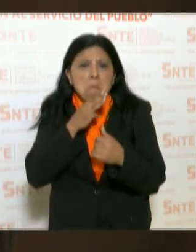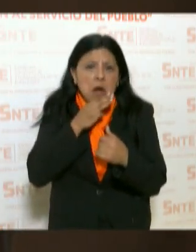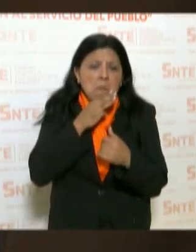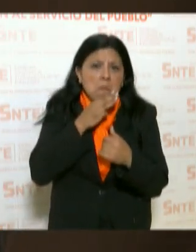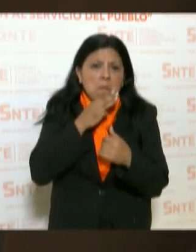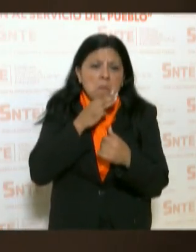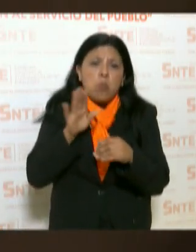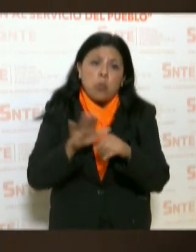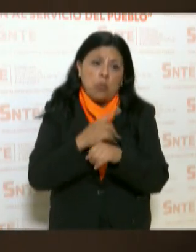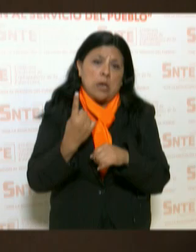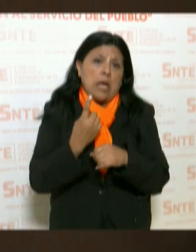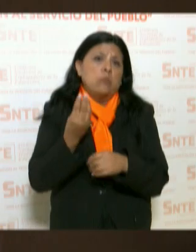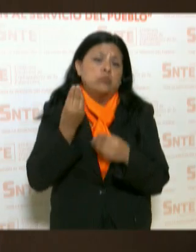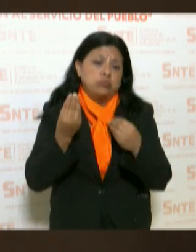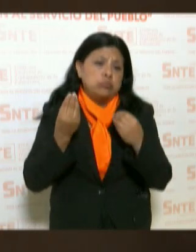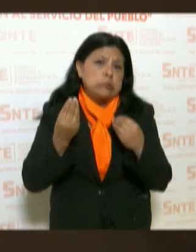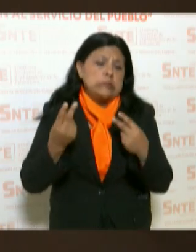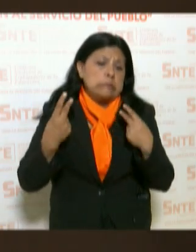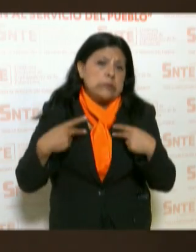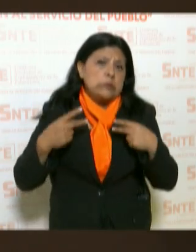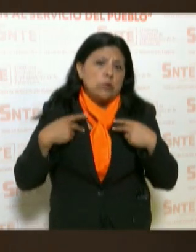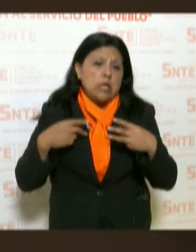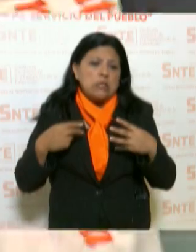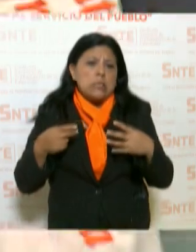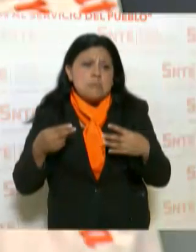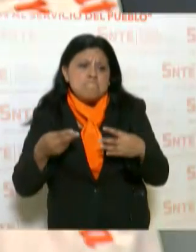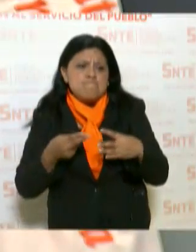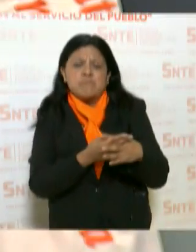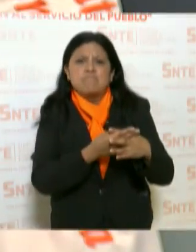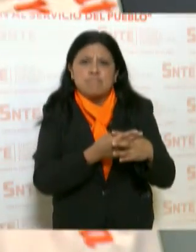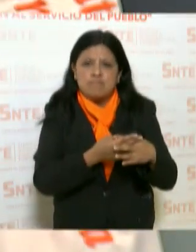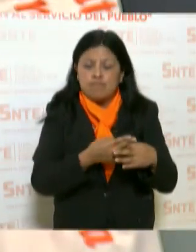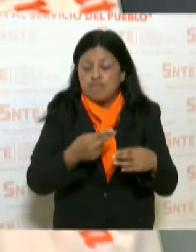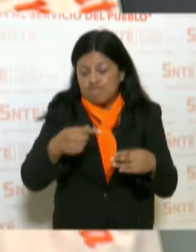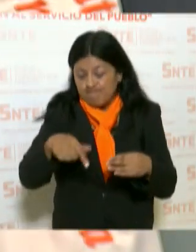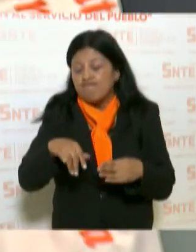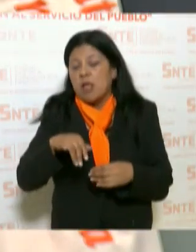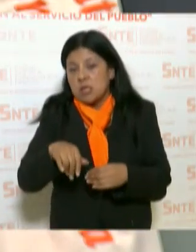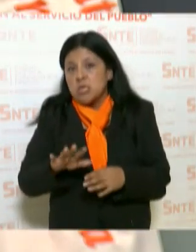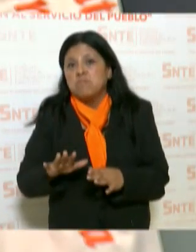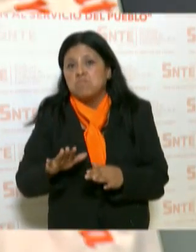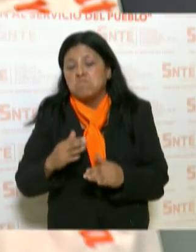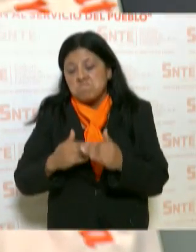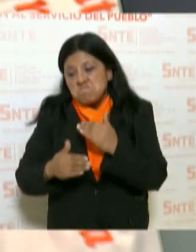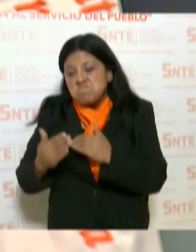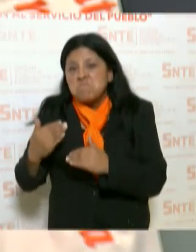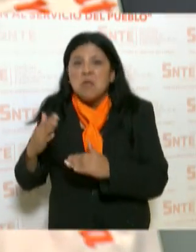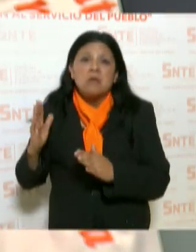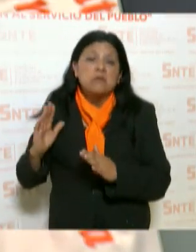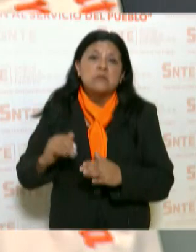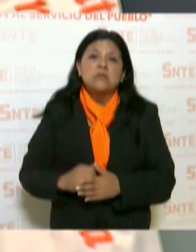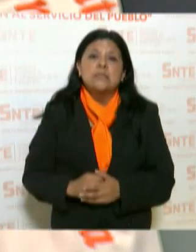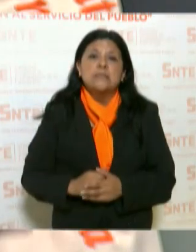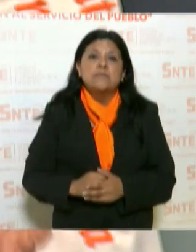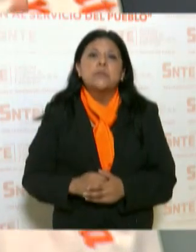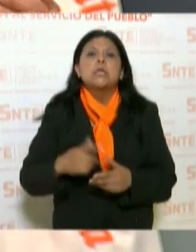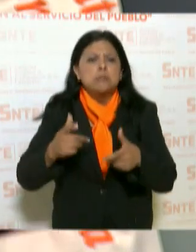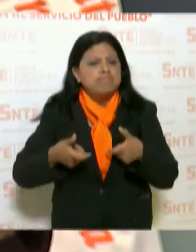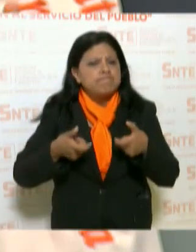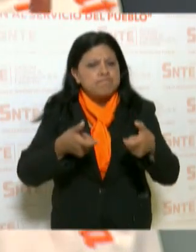asesinaron a muchos dirigentes de nuestro movimiento y se